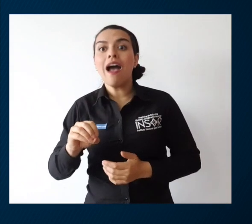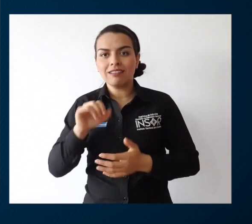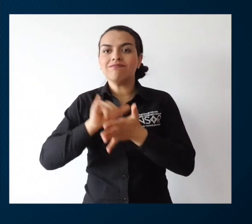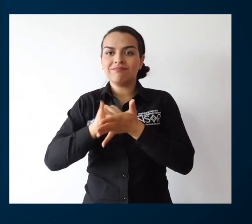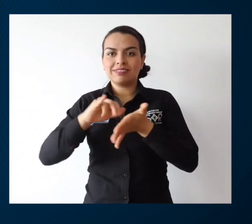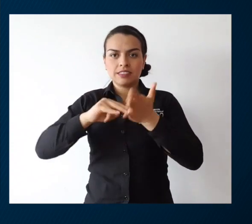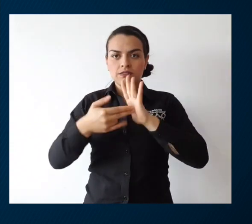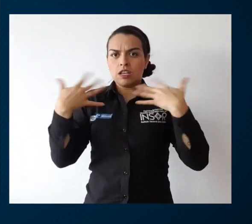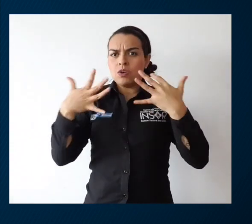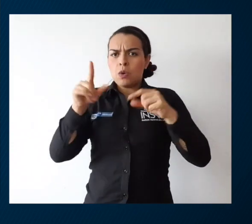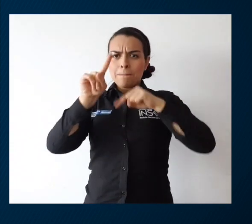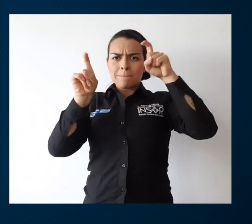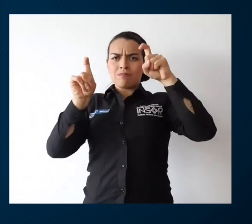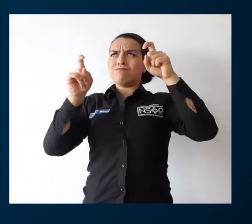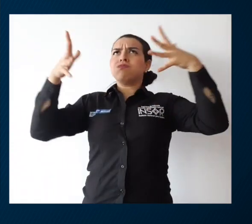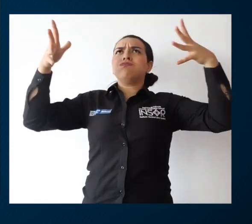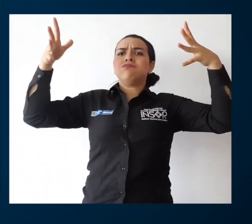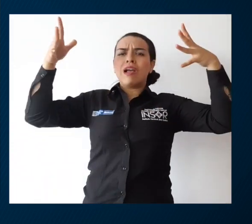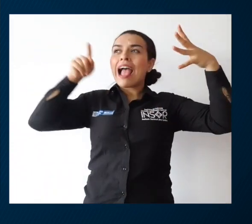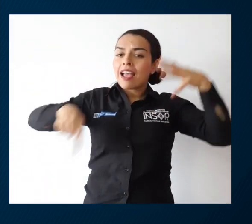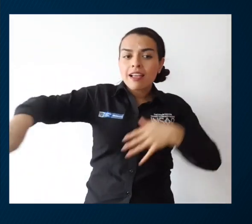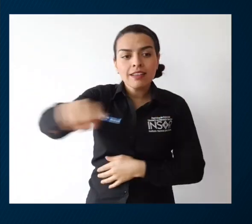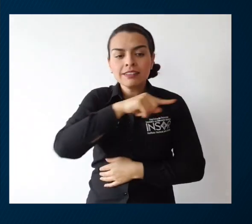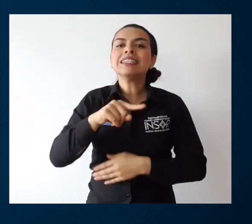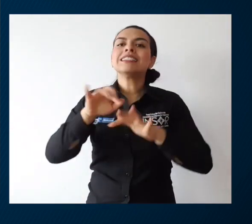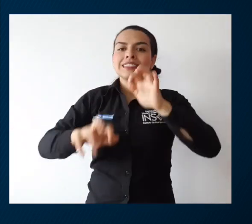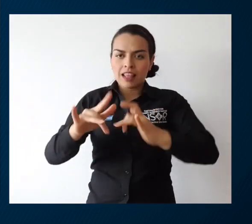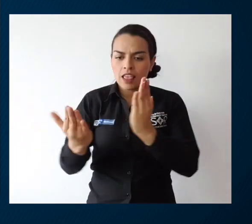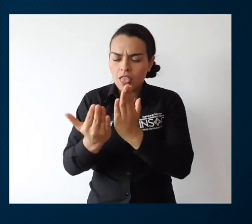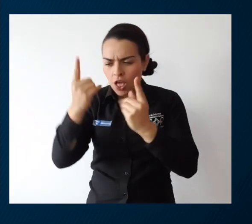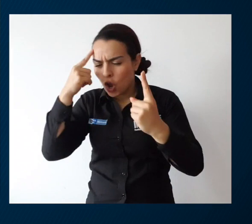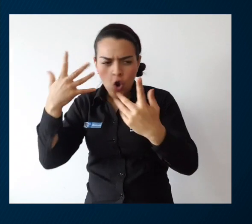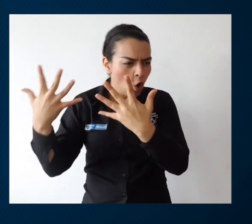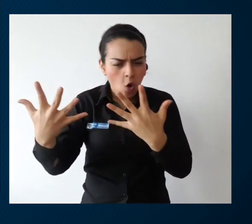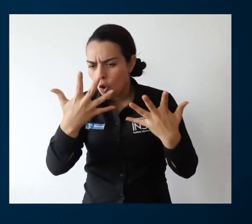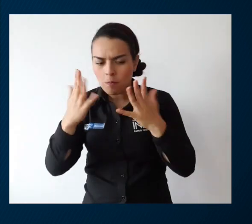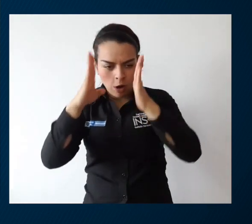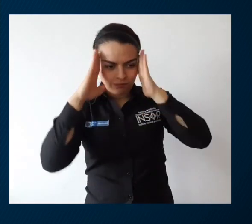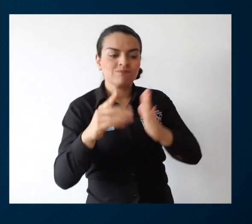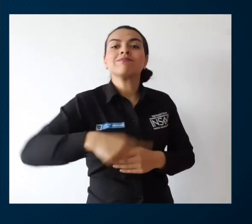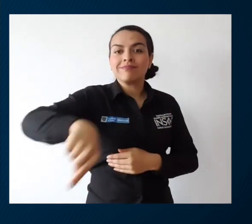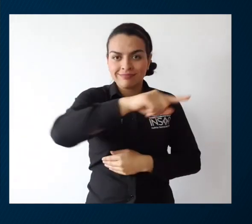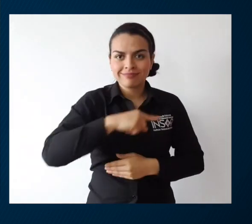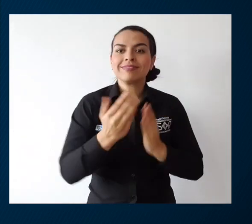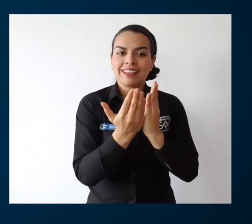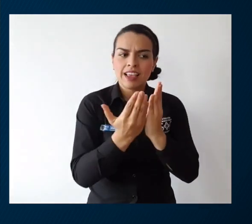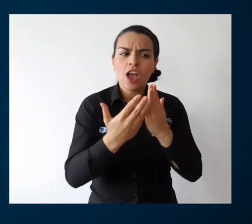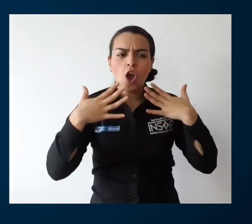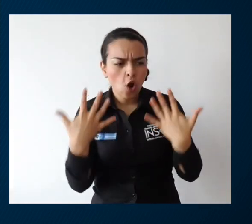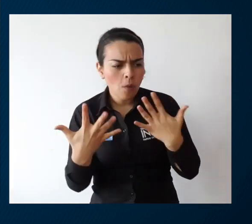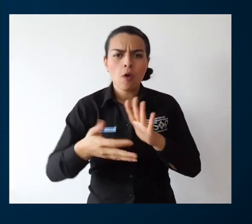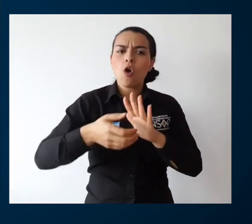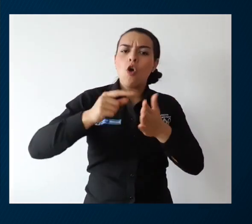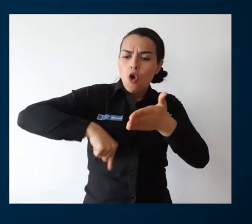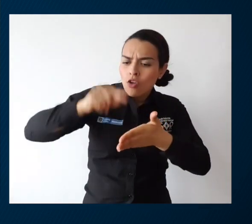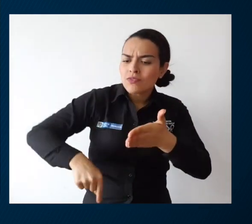unas preguntas macro que se abordaban desde las secretarías de educación y que debíamos abordar desde el sector educativo, cómo continuar con los procesos de